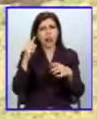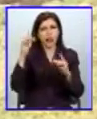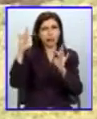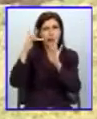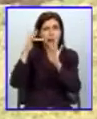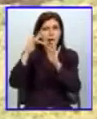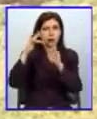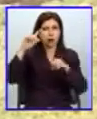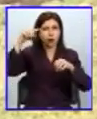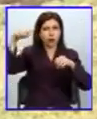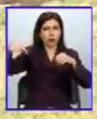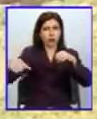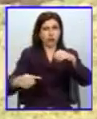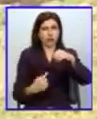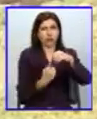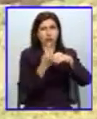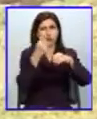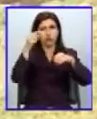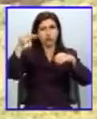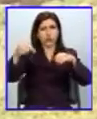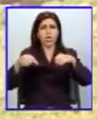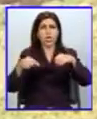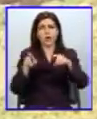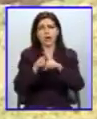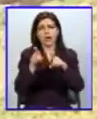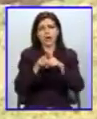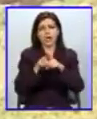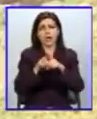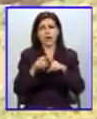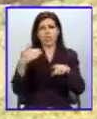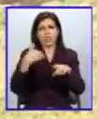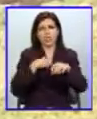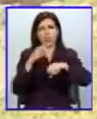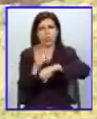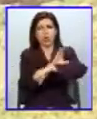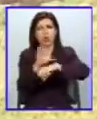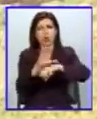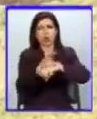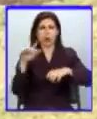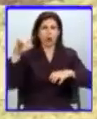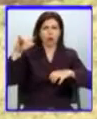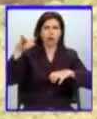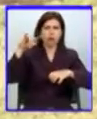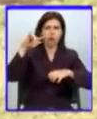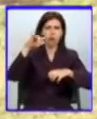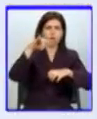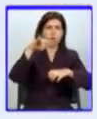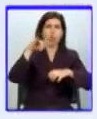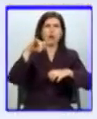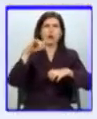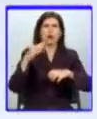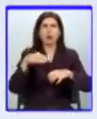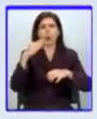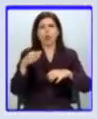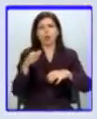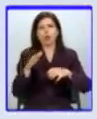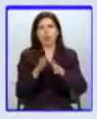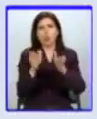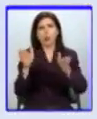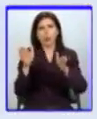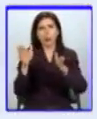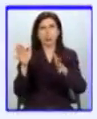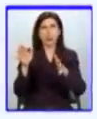y también éste cuenta con un piloto automático generalmente cuando hay mal